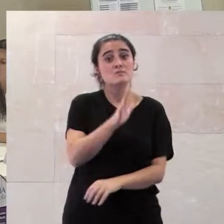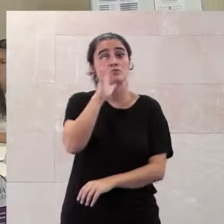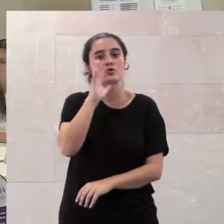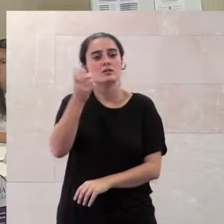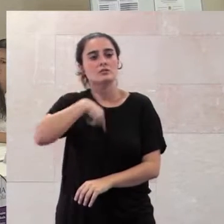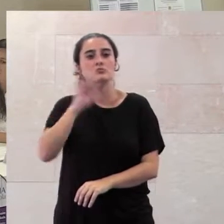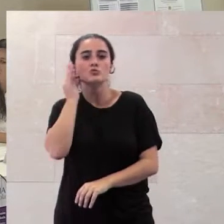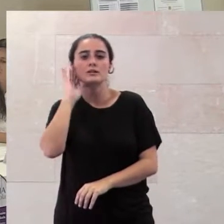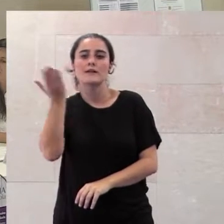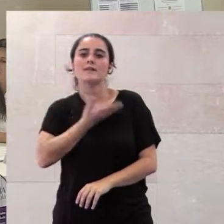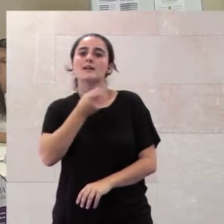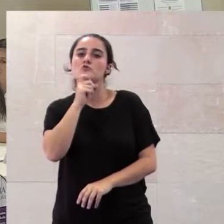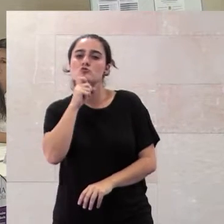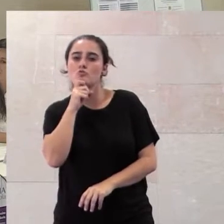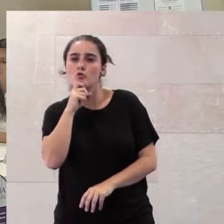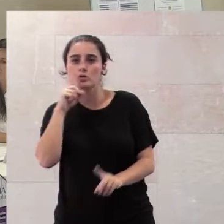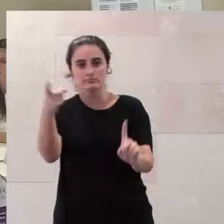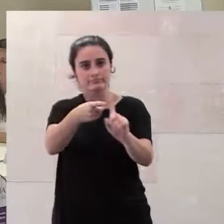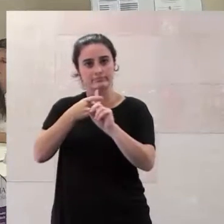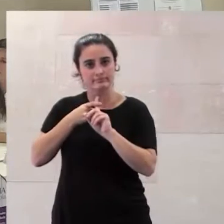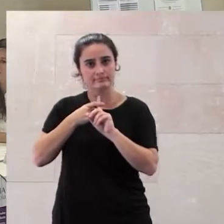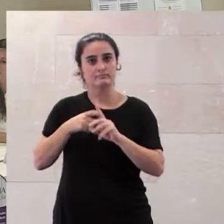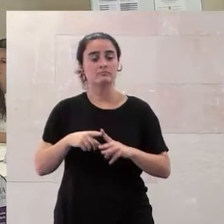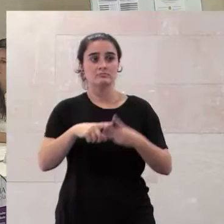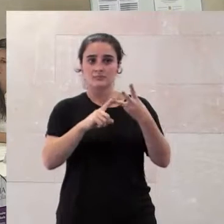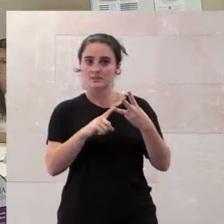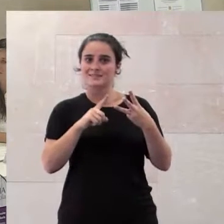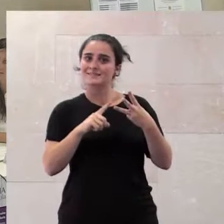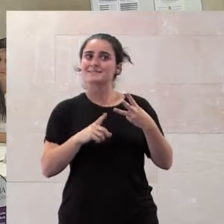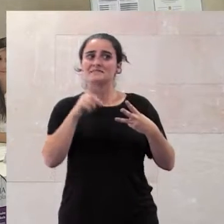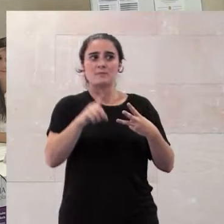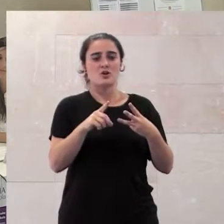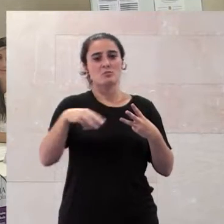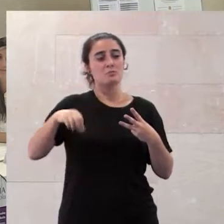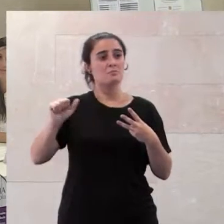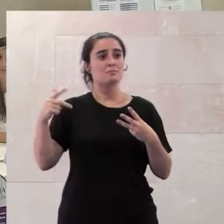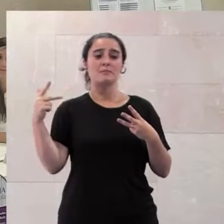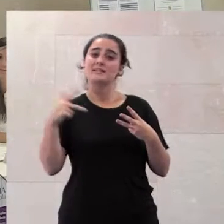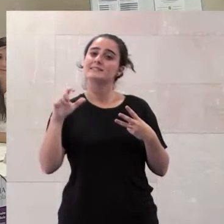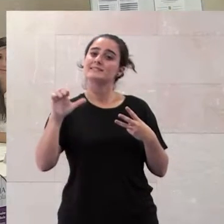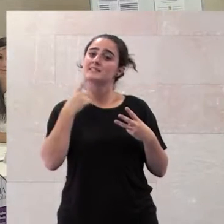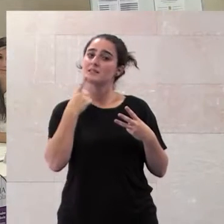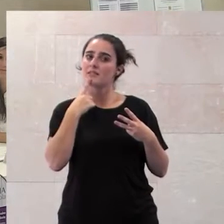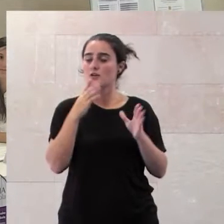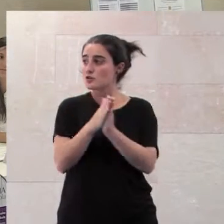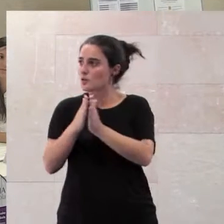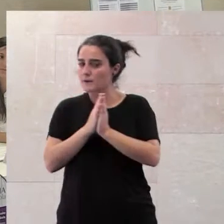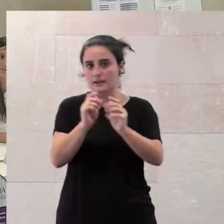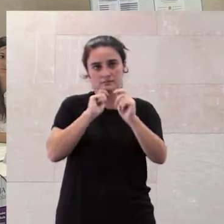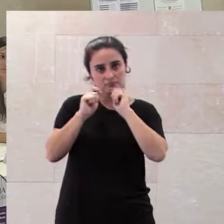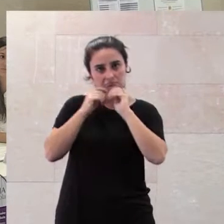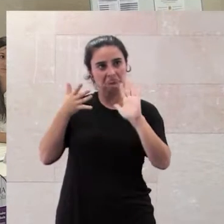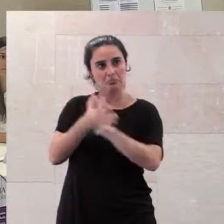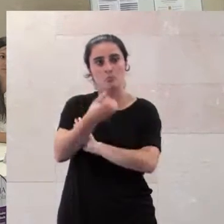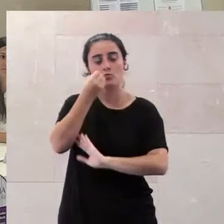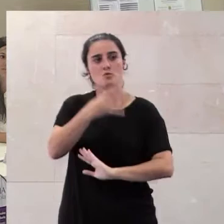afecta como mujeres. Eso es un poco lo que el empoderamiento busca. Pero también tiene que ver con lo que comentaba Merche y lo definían muy bien las compañeras entrevistadas, que precisamente por